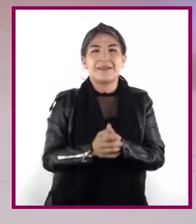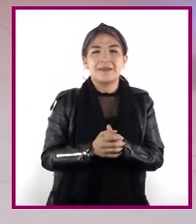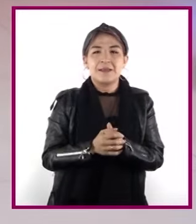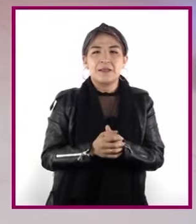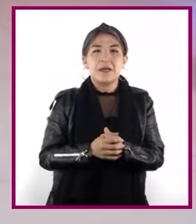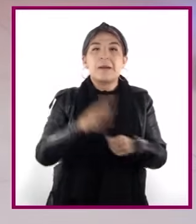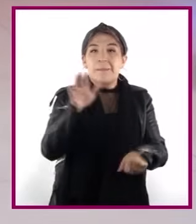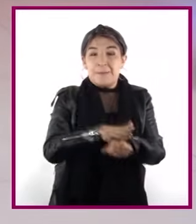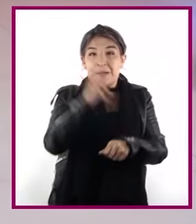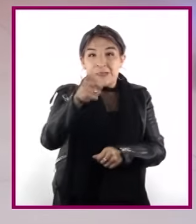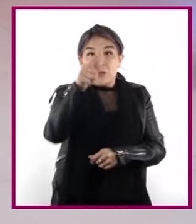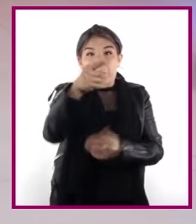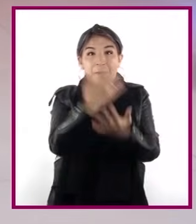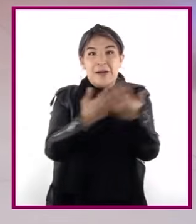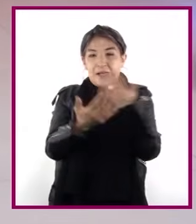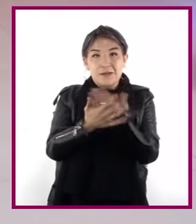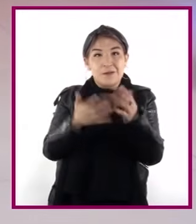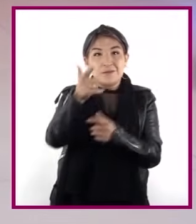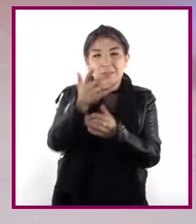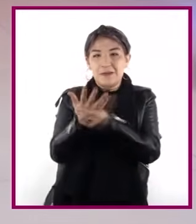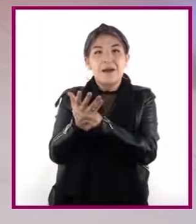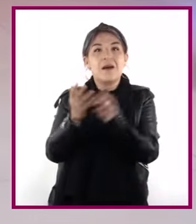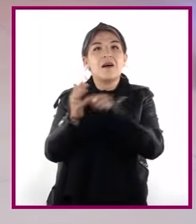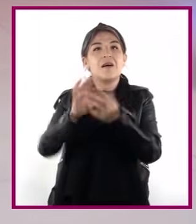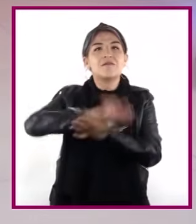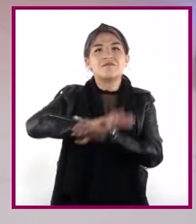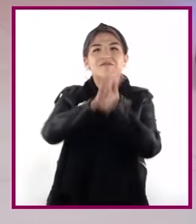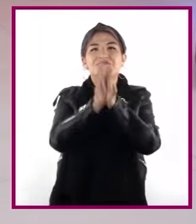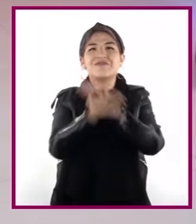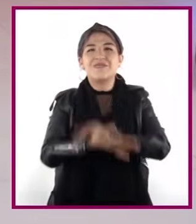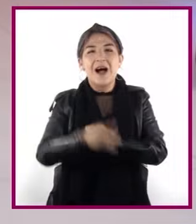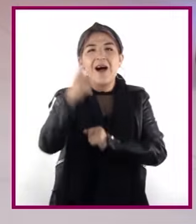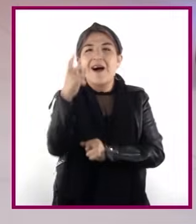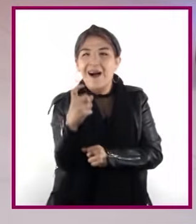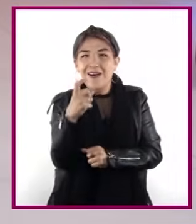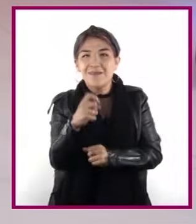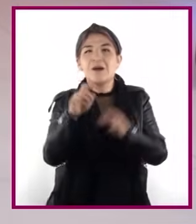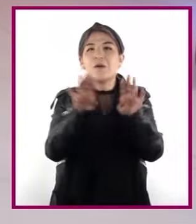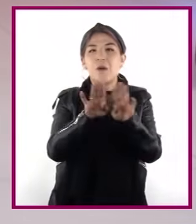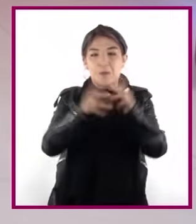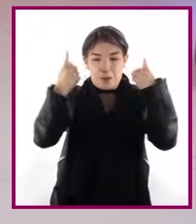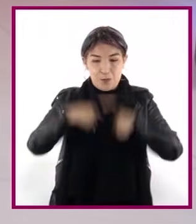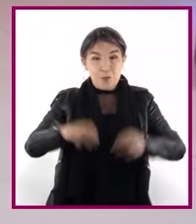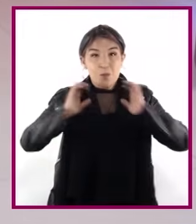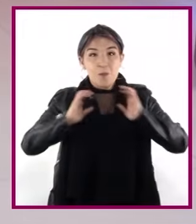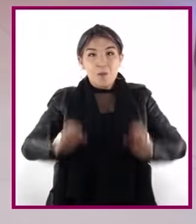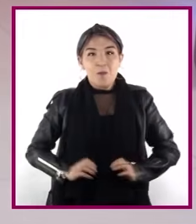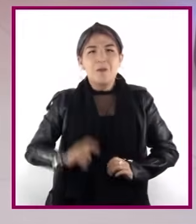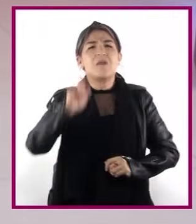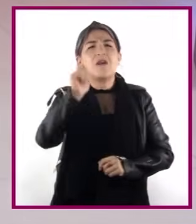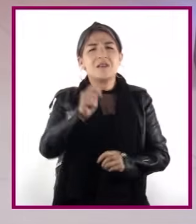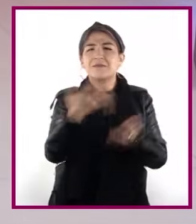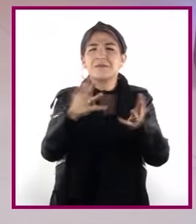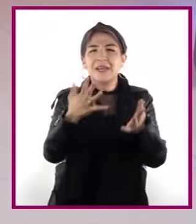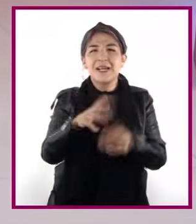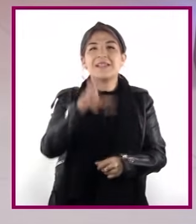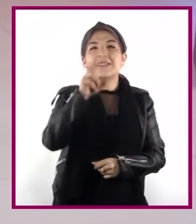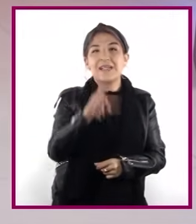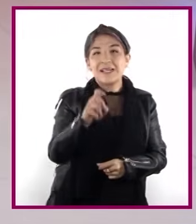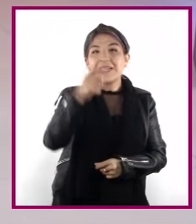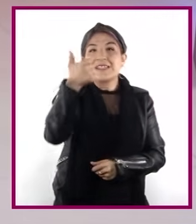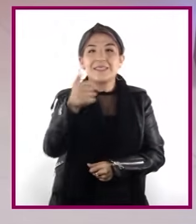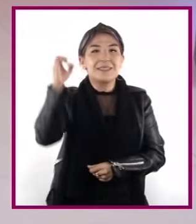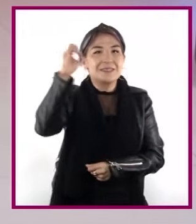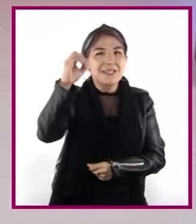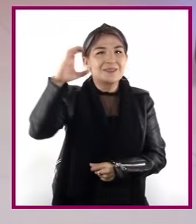por lo que nuestra mano se transforma en líquido, dado que la temperatura corporal humana oscila alrededor de los